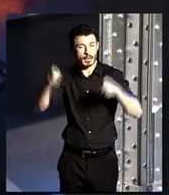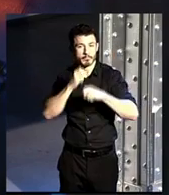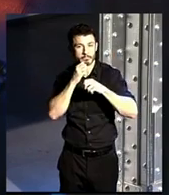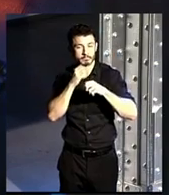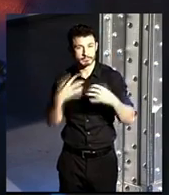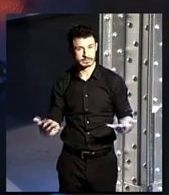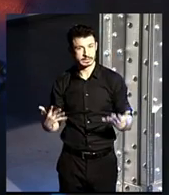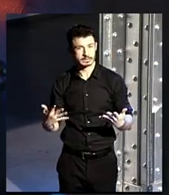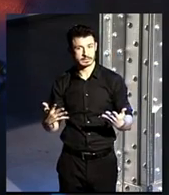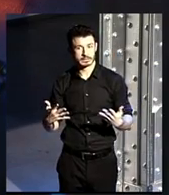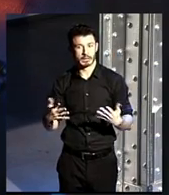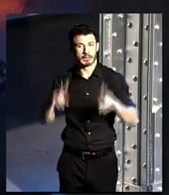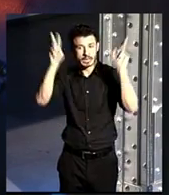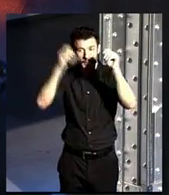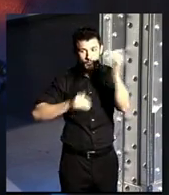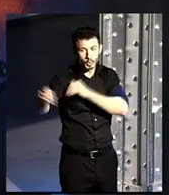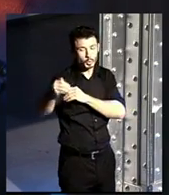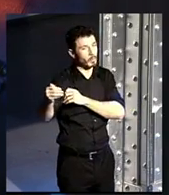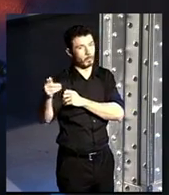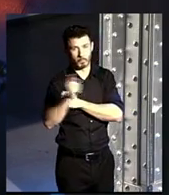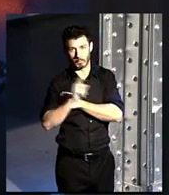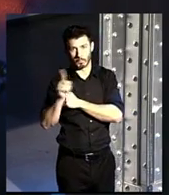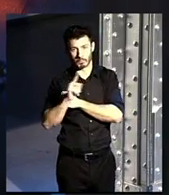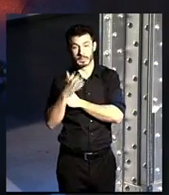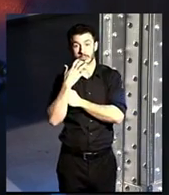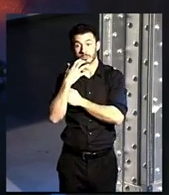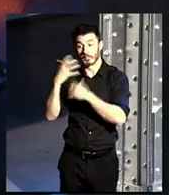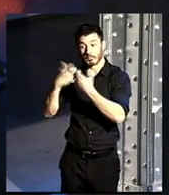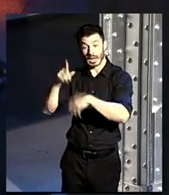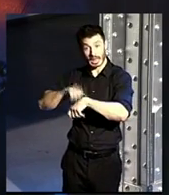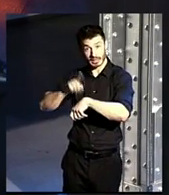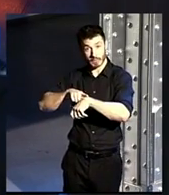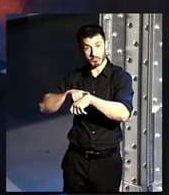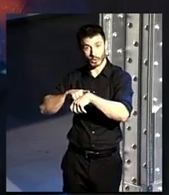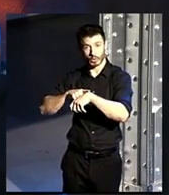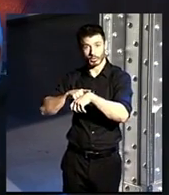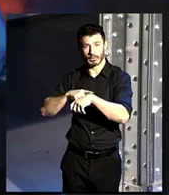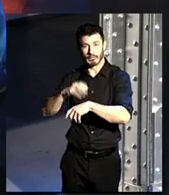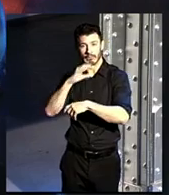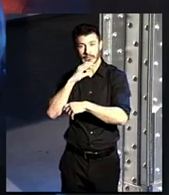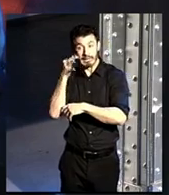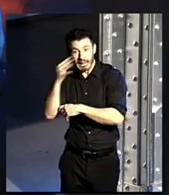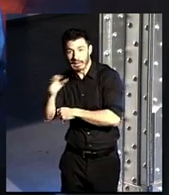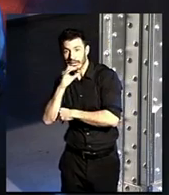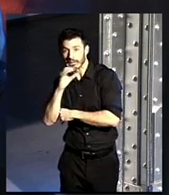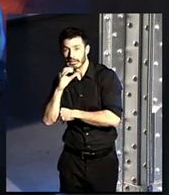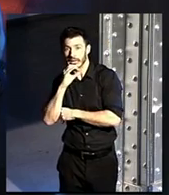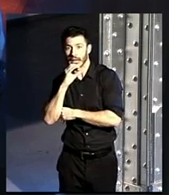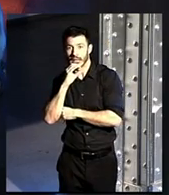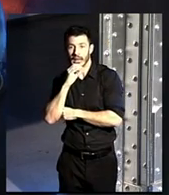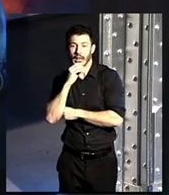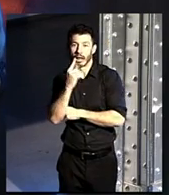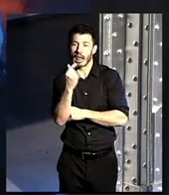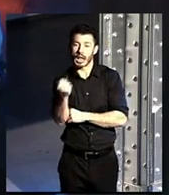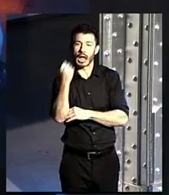futuro, aunque pase en el futuro. Y de la máquina del tiempo es exactamente lo mismo. Lo que está criticando es el capitalismo